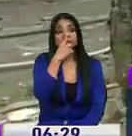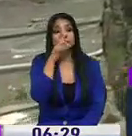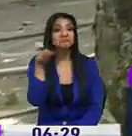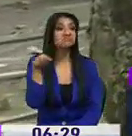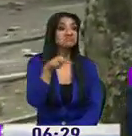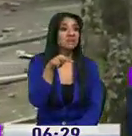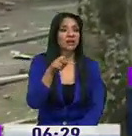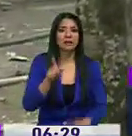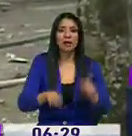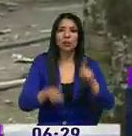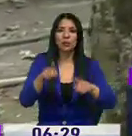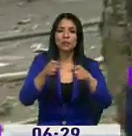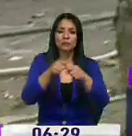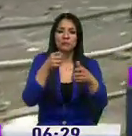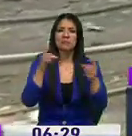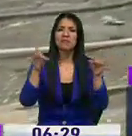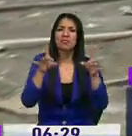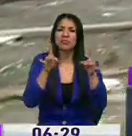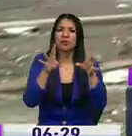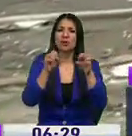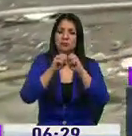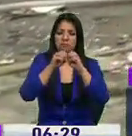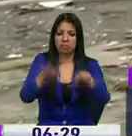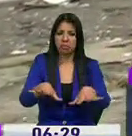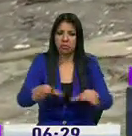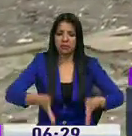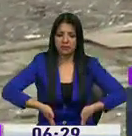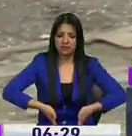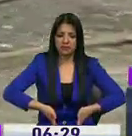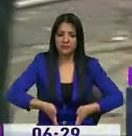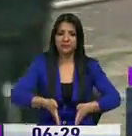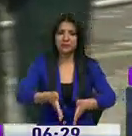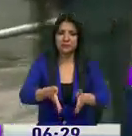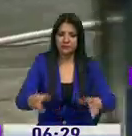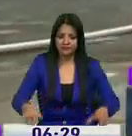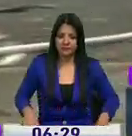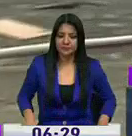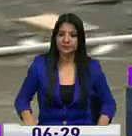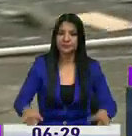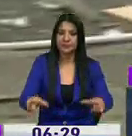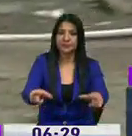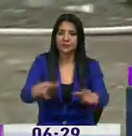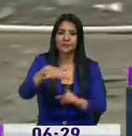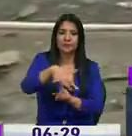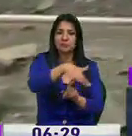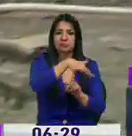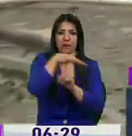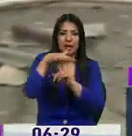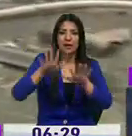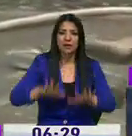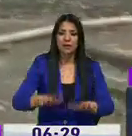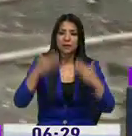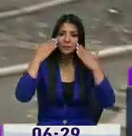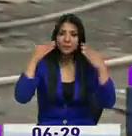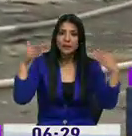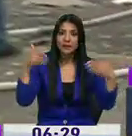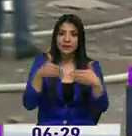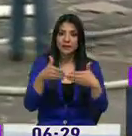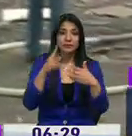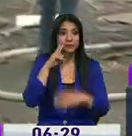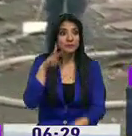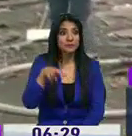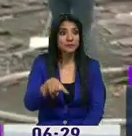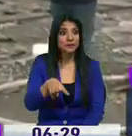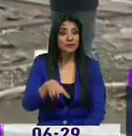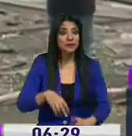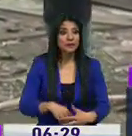vídeos desperdigados en este que es el parte del medio o una especie de parque en la avenida mariana de jesús y pueden ver al fondo como al